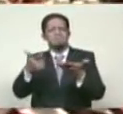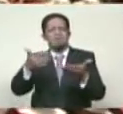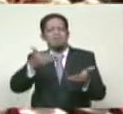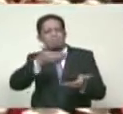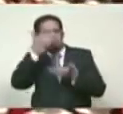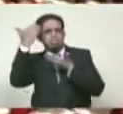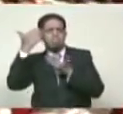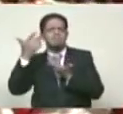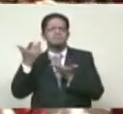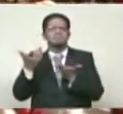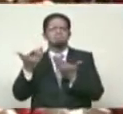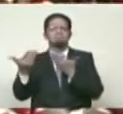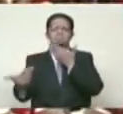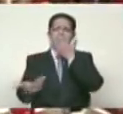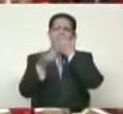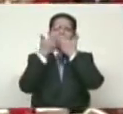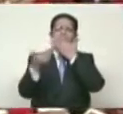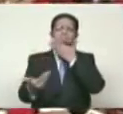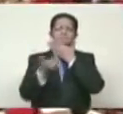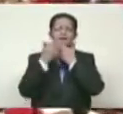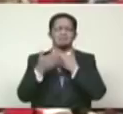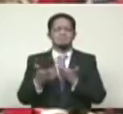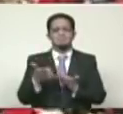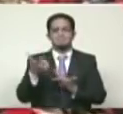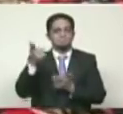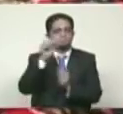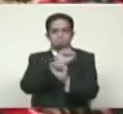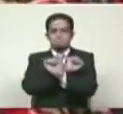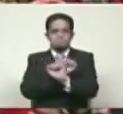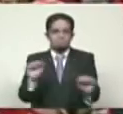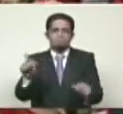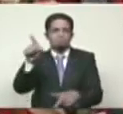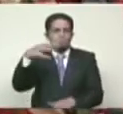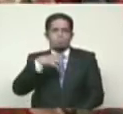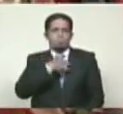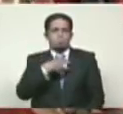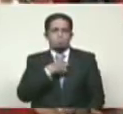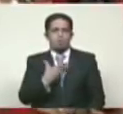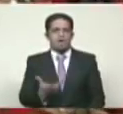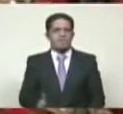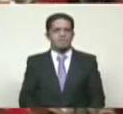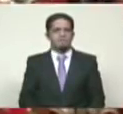sanciones. Y no han podido.